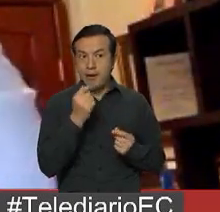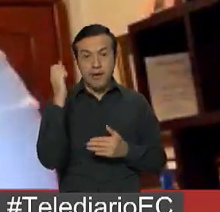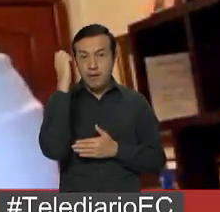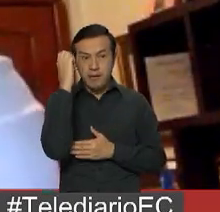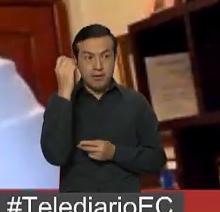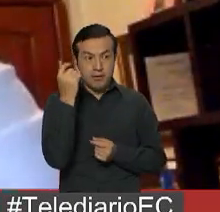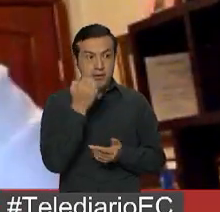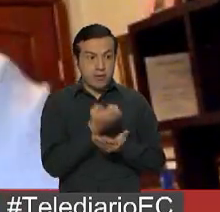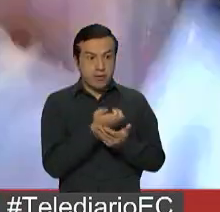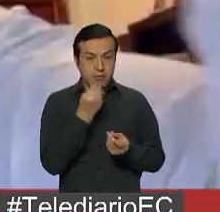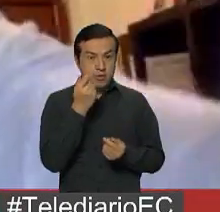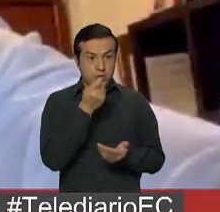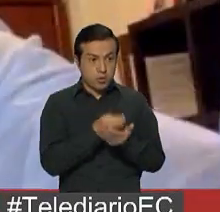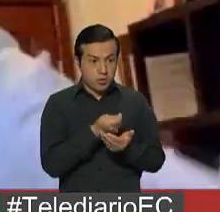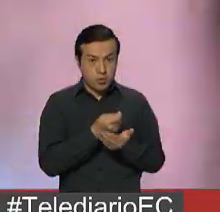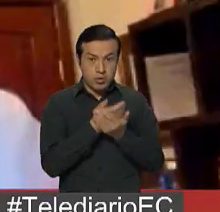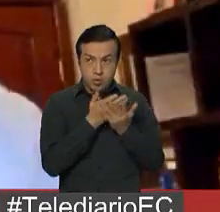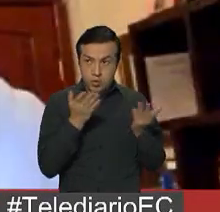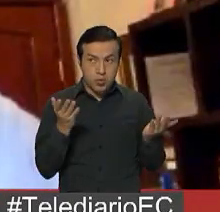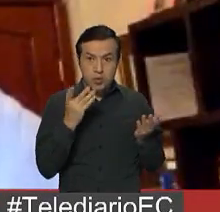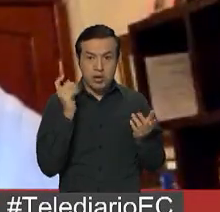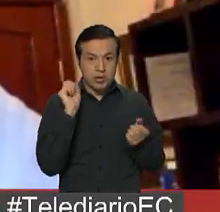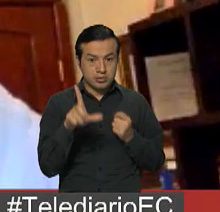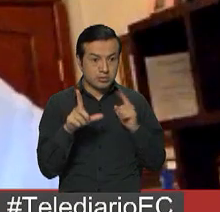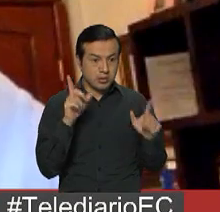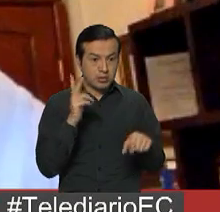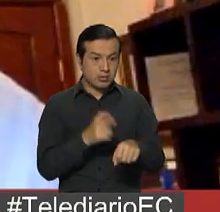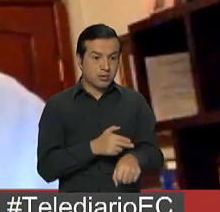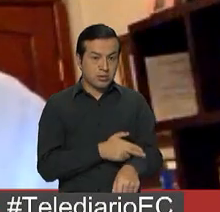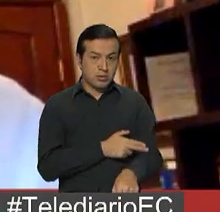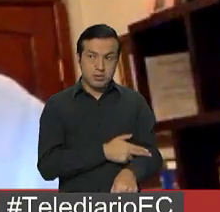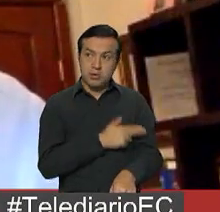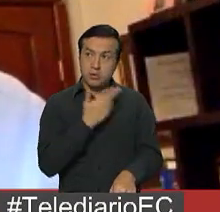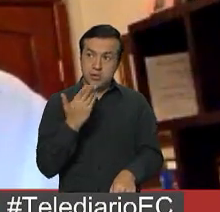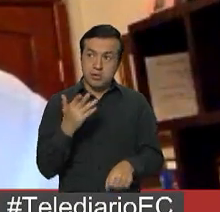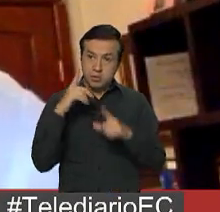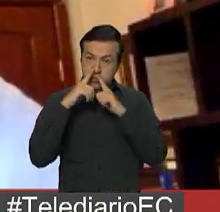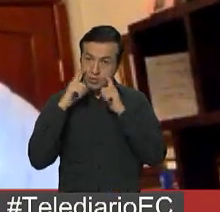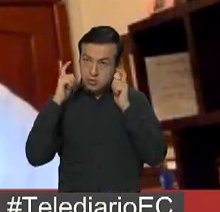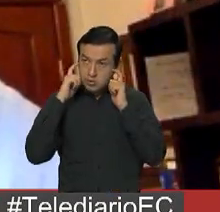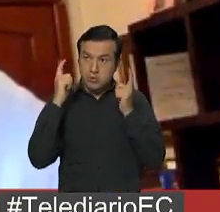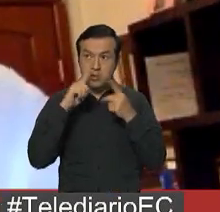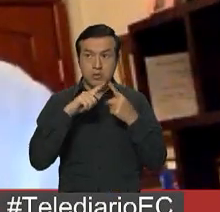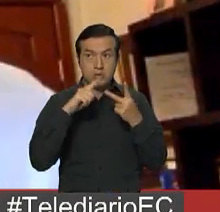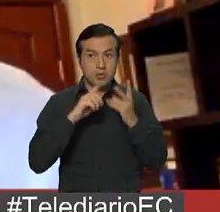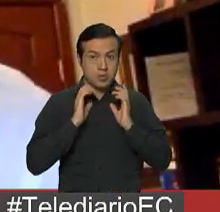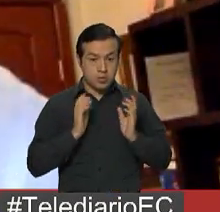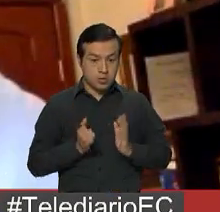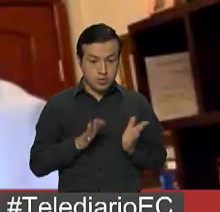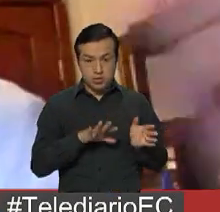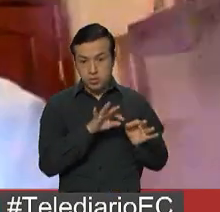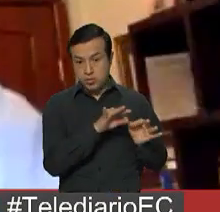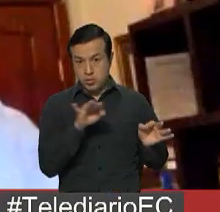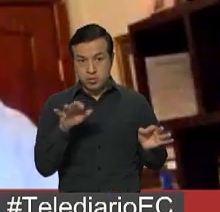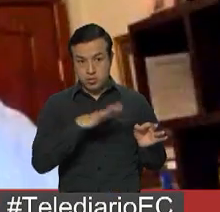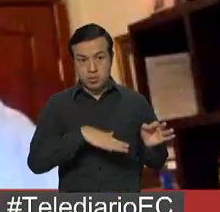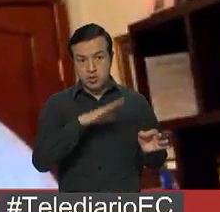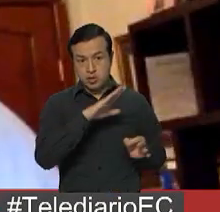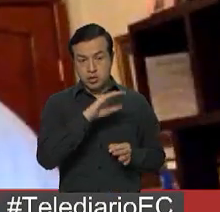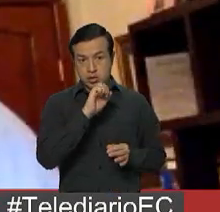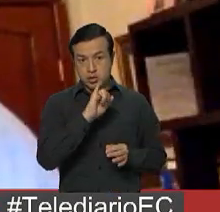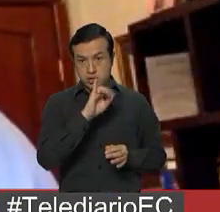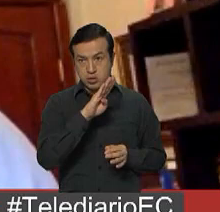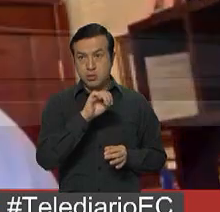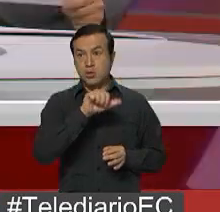que cuando se necesita volver a comprar se lo hace con sobreprecio como lo estamos viendo tanto en el caso de mascarillas como ahora en funda de cadáveres no solamente en seguimos sino en otros hospitales